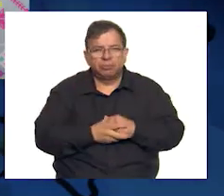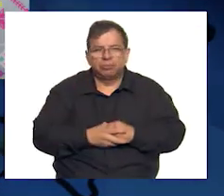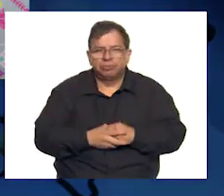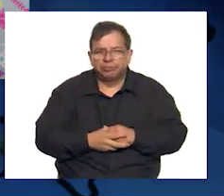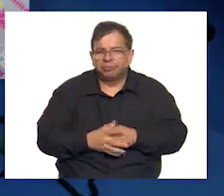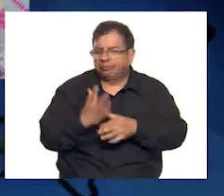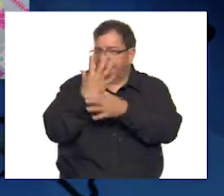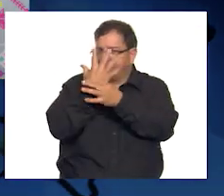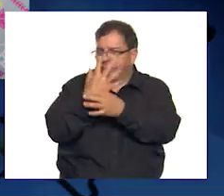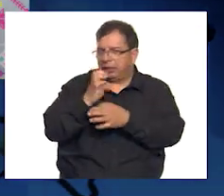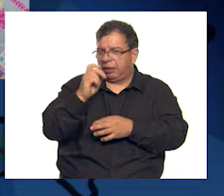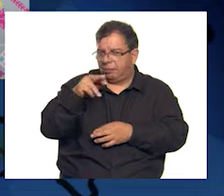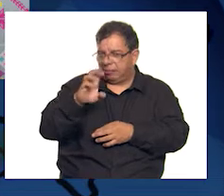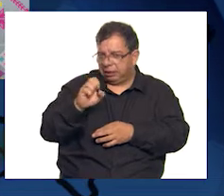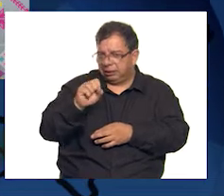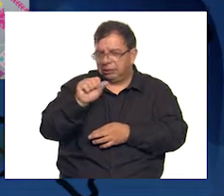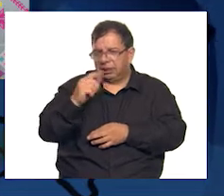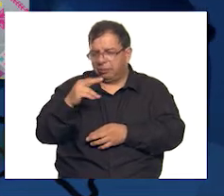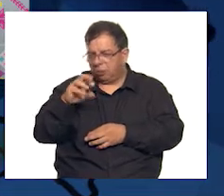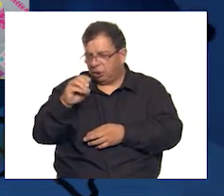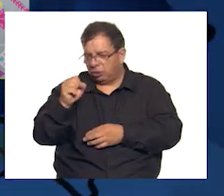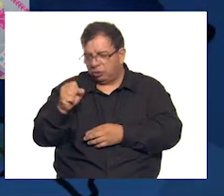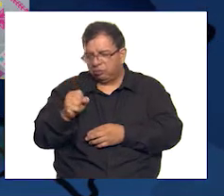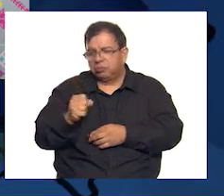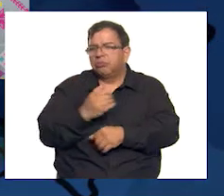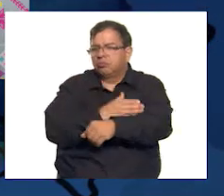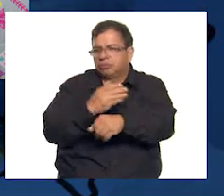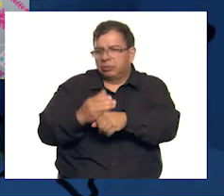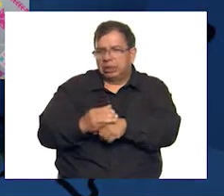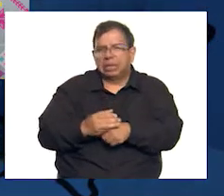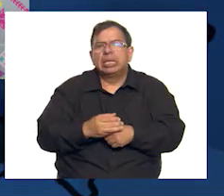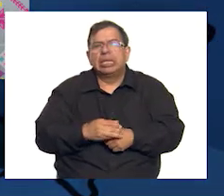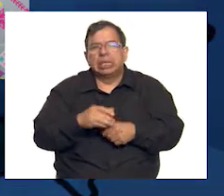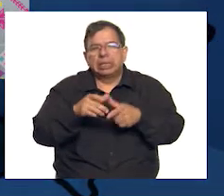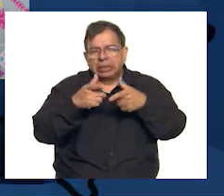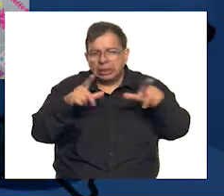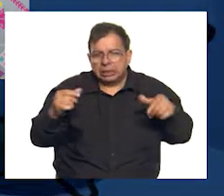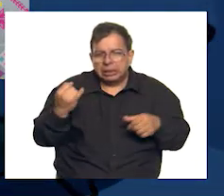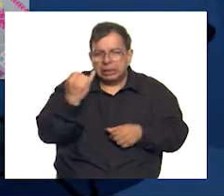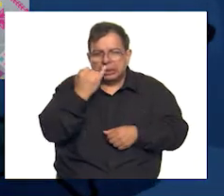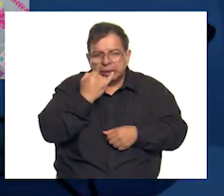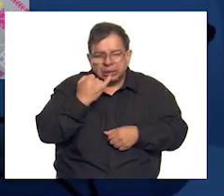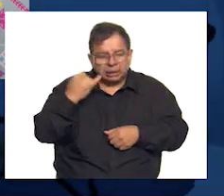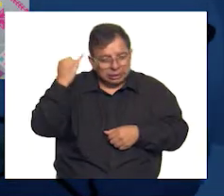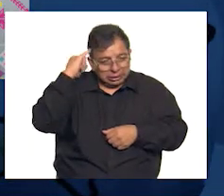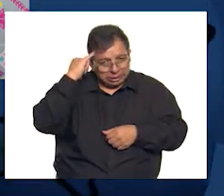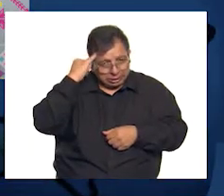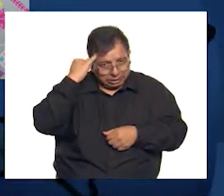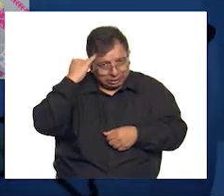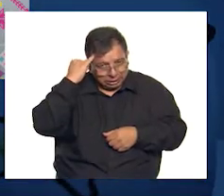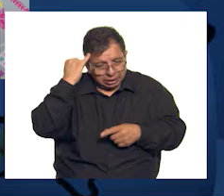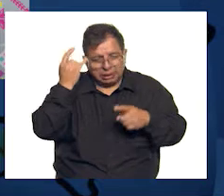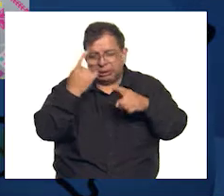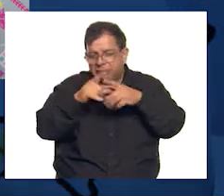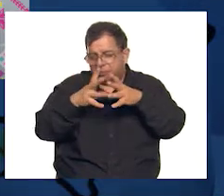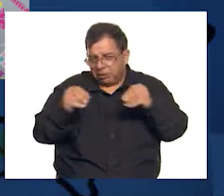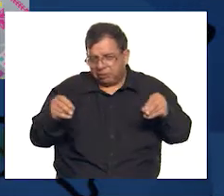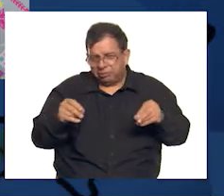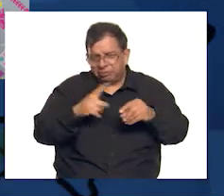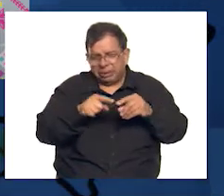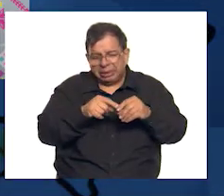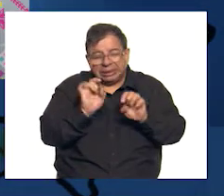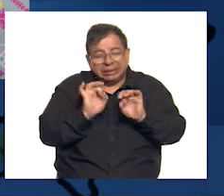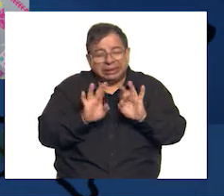Osorio Arnulfo y Zamora Alarcón Óscar, coordinadores, lenguas indígenas nacionales en riesgo de desaparición, variantes lingüísticas por grado